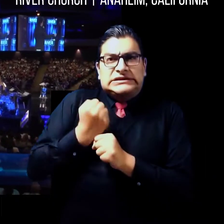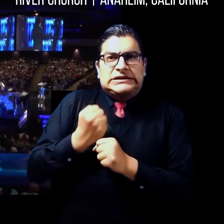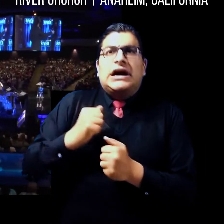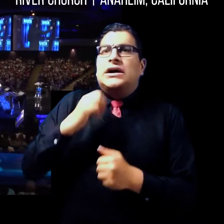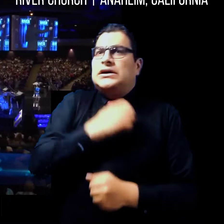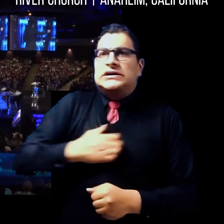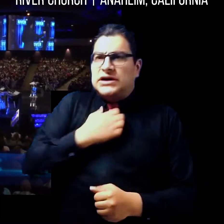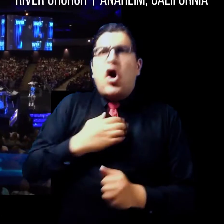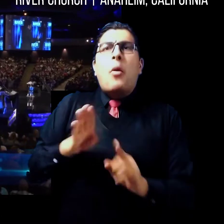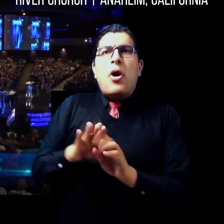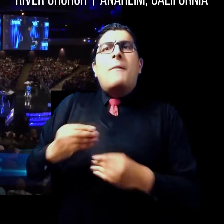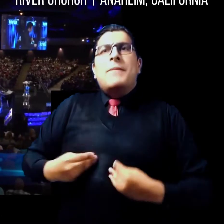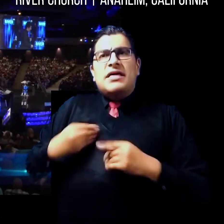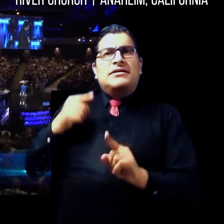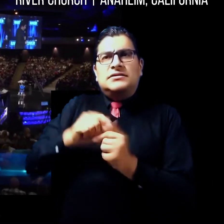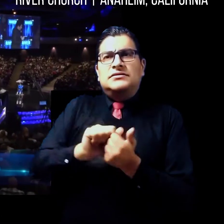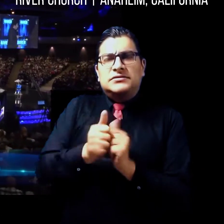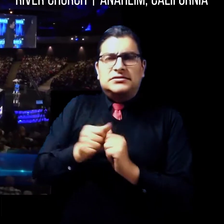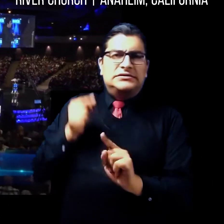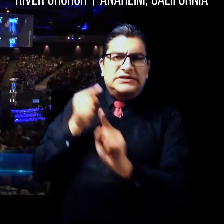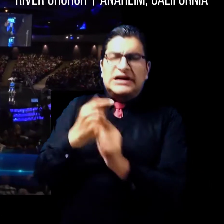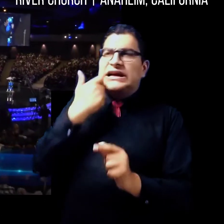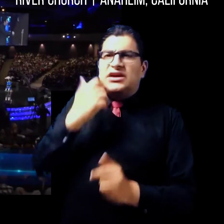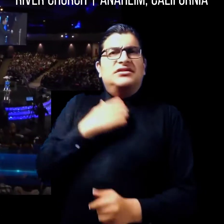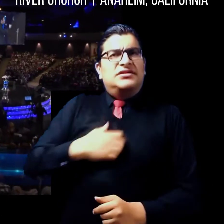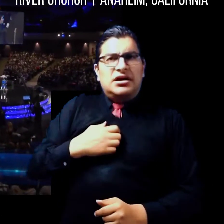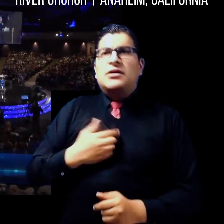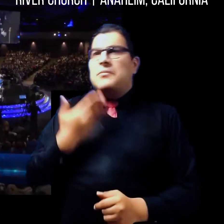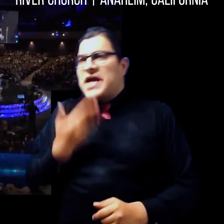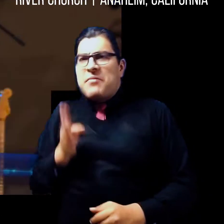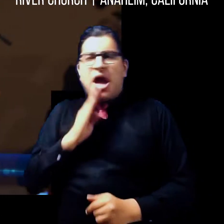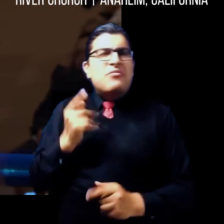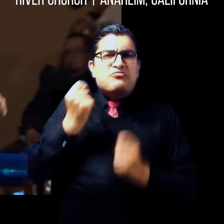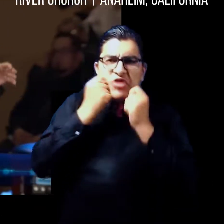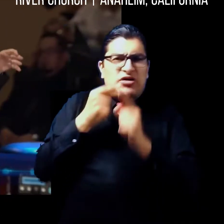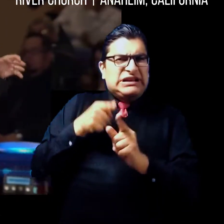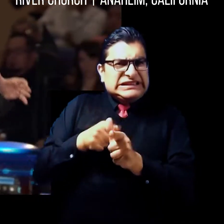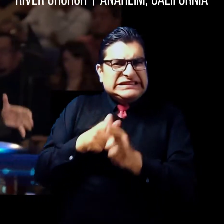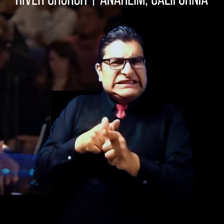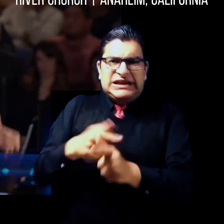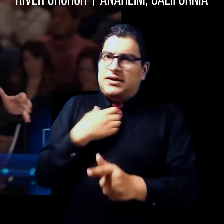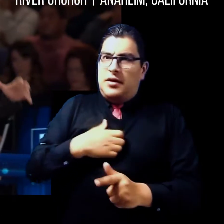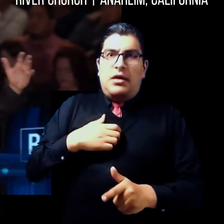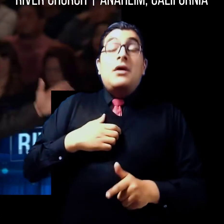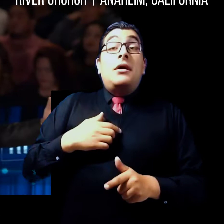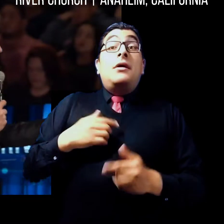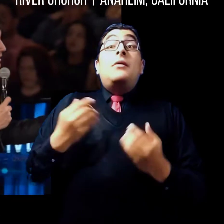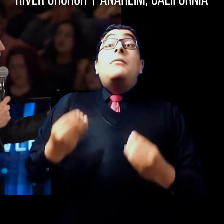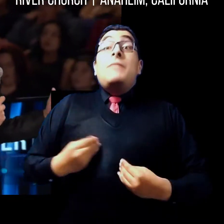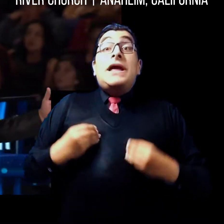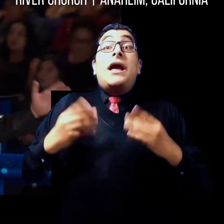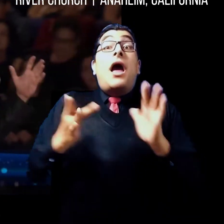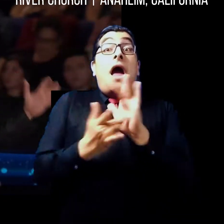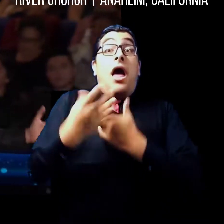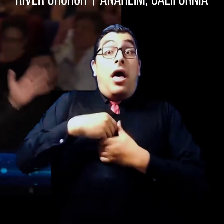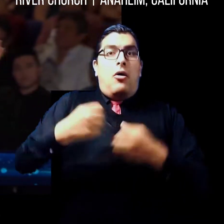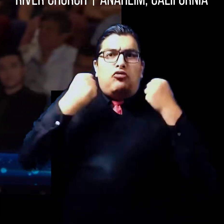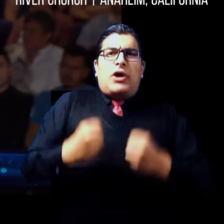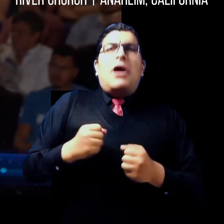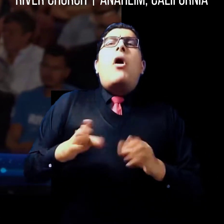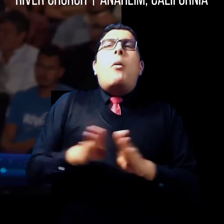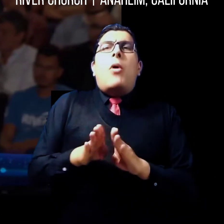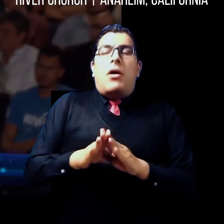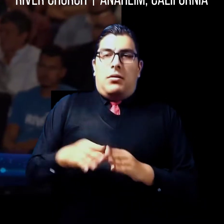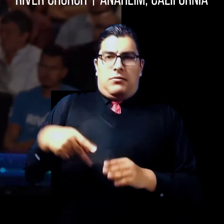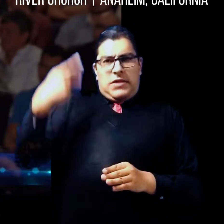vida intencionado. Yo voy a estar contento, me va bien o me va mal. Entonces, una iglesia sólida, ¿cuál es? Aquella